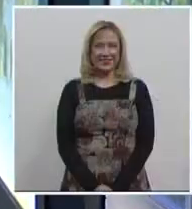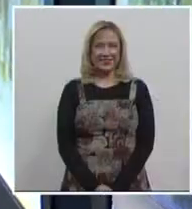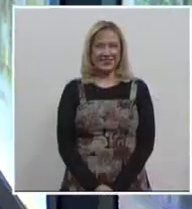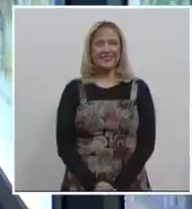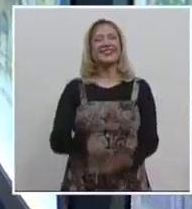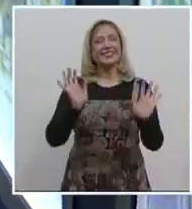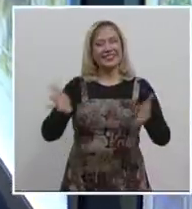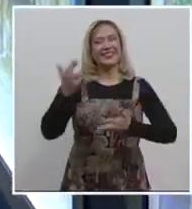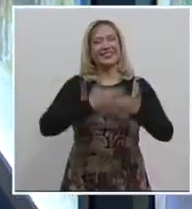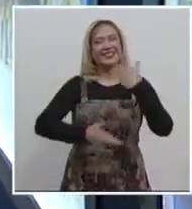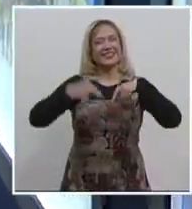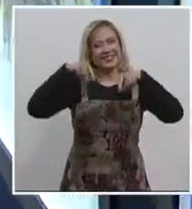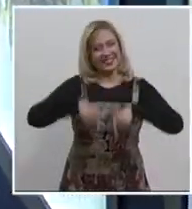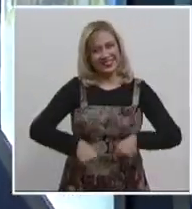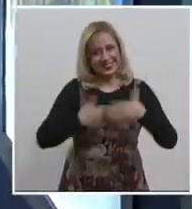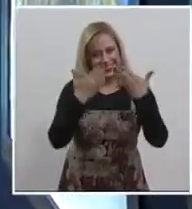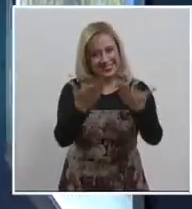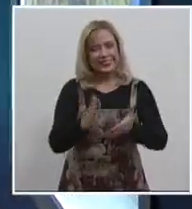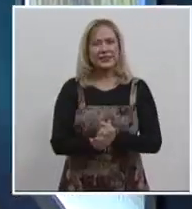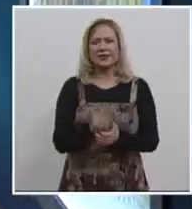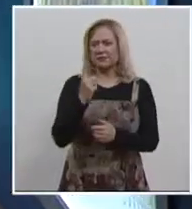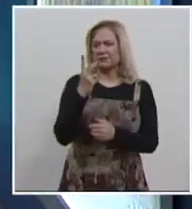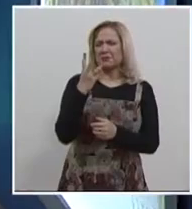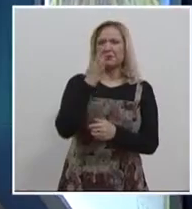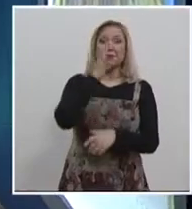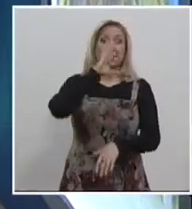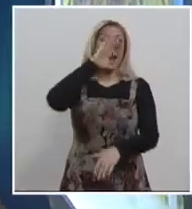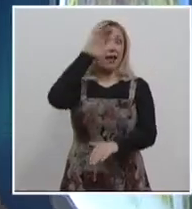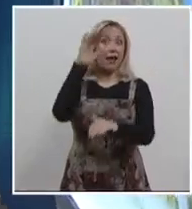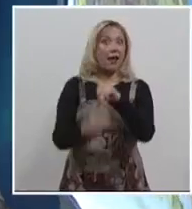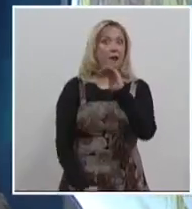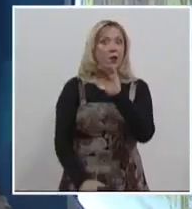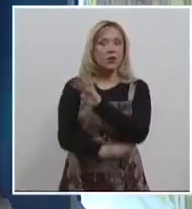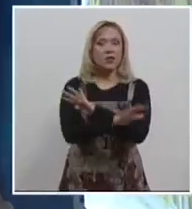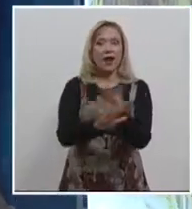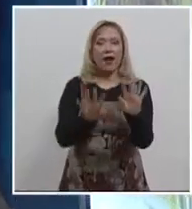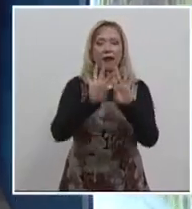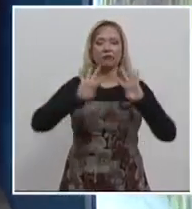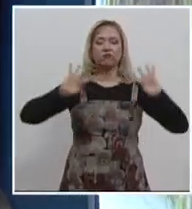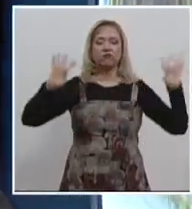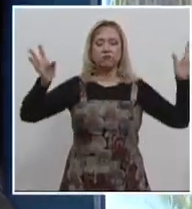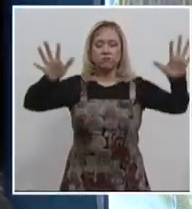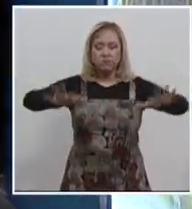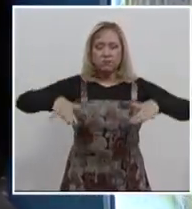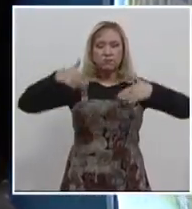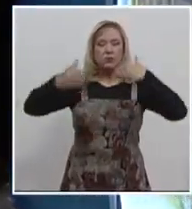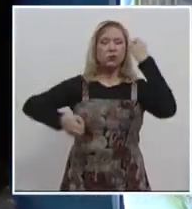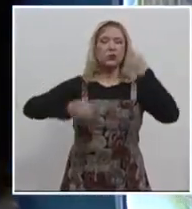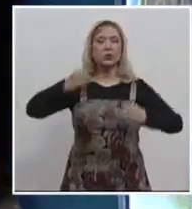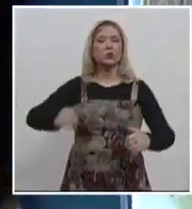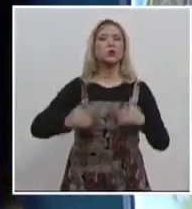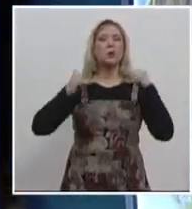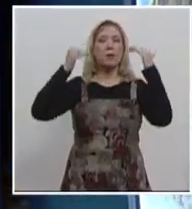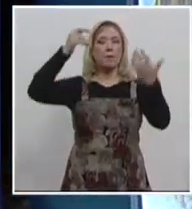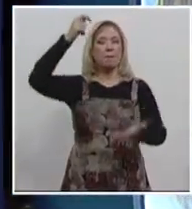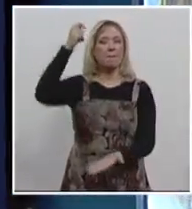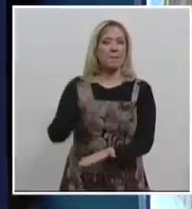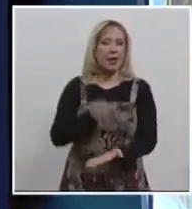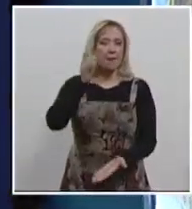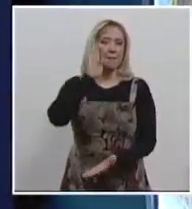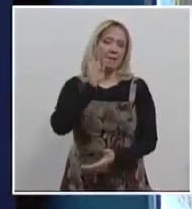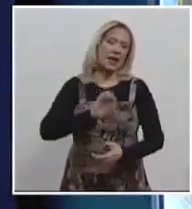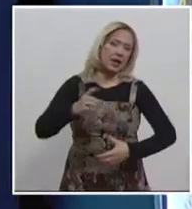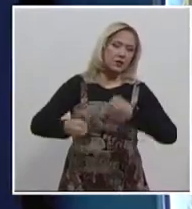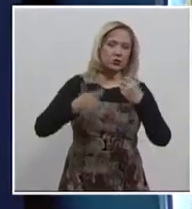Ya estamos de regreso y hace unos minutos concluyó la sesión del Pleno de Ministras y Ministros de la Suprema Corte y ahí se encuentra, como siempre,